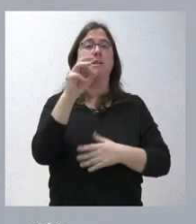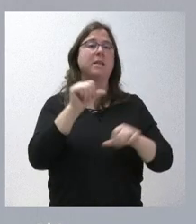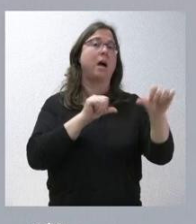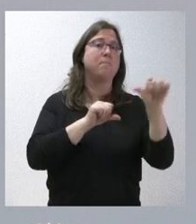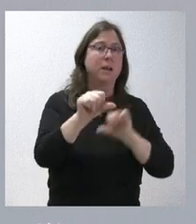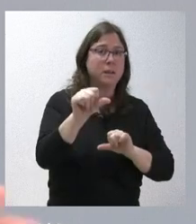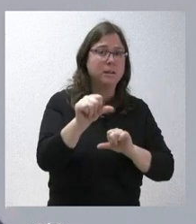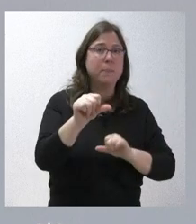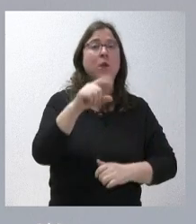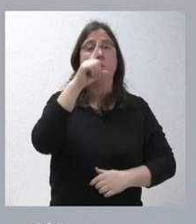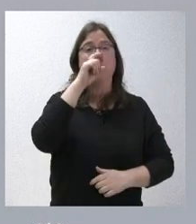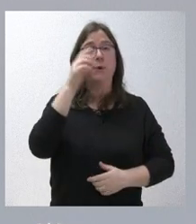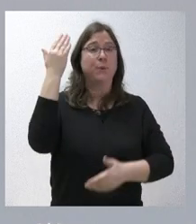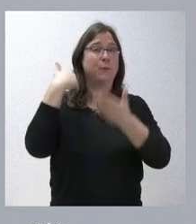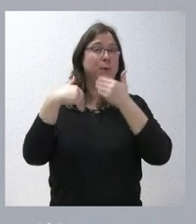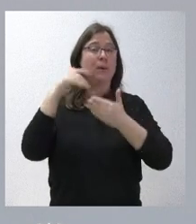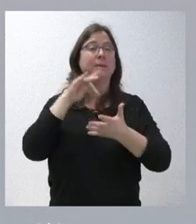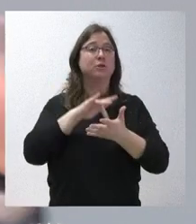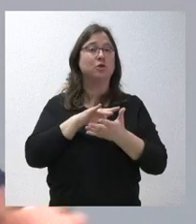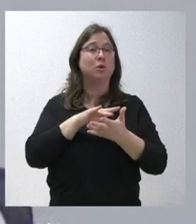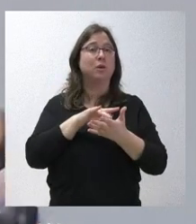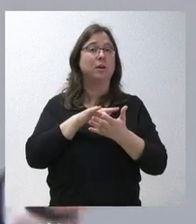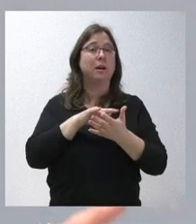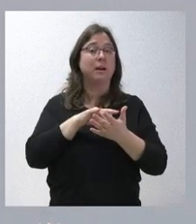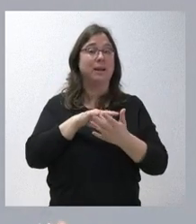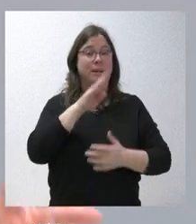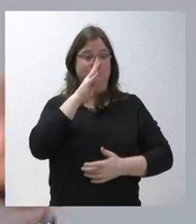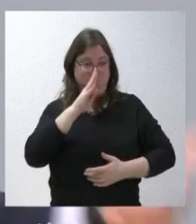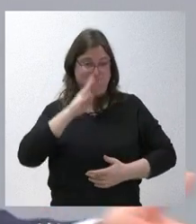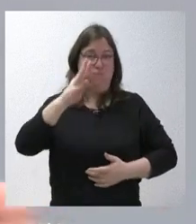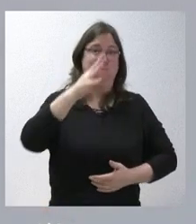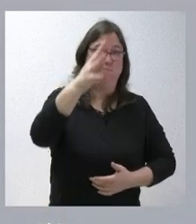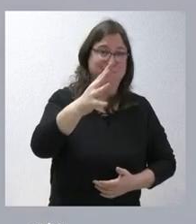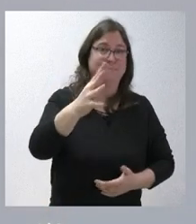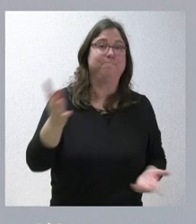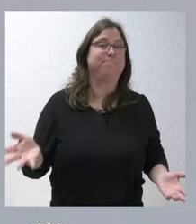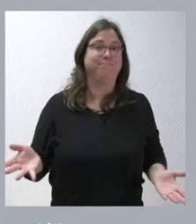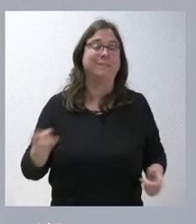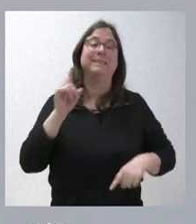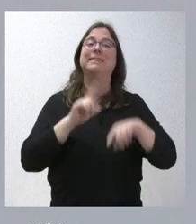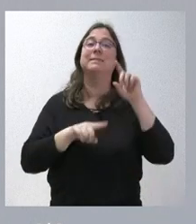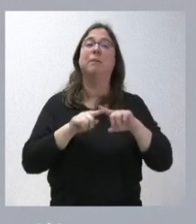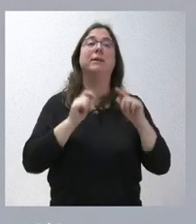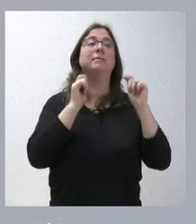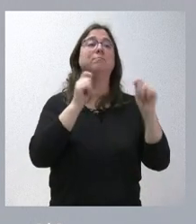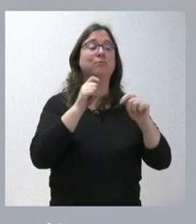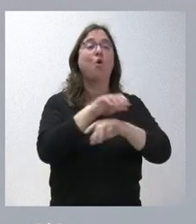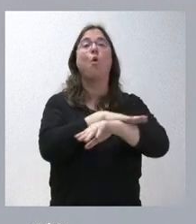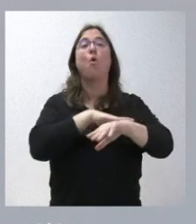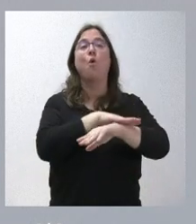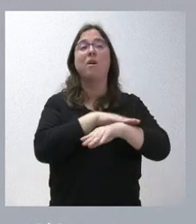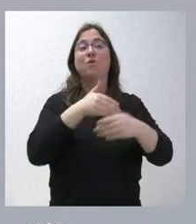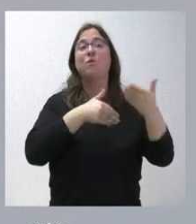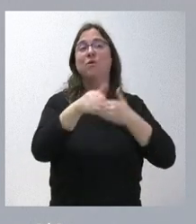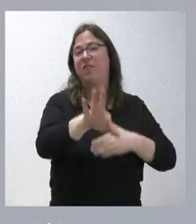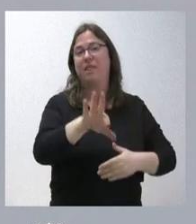recuerdo que esto ocurrirá entre la próxima legislatura y la siguiente por tanto corresponderá aquí en este entonces tomar esas